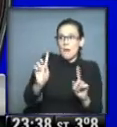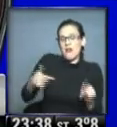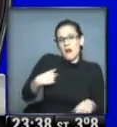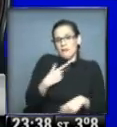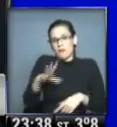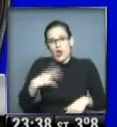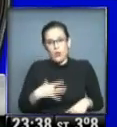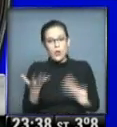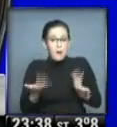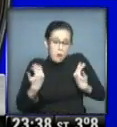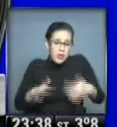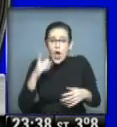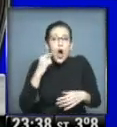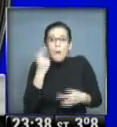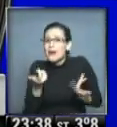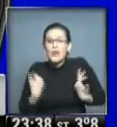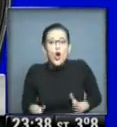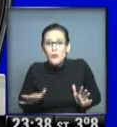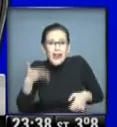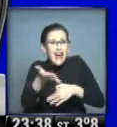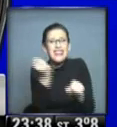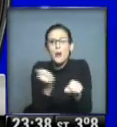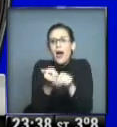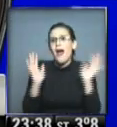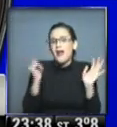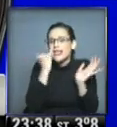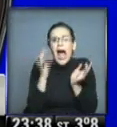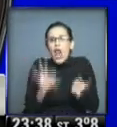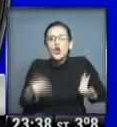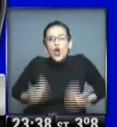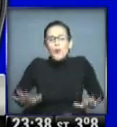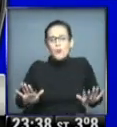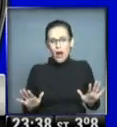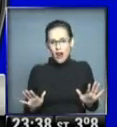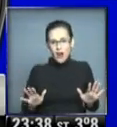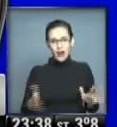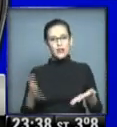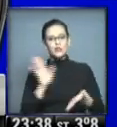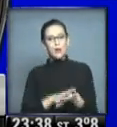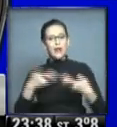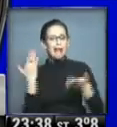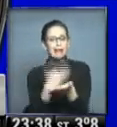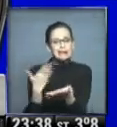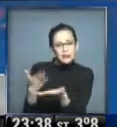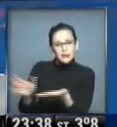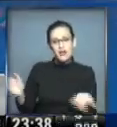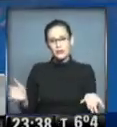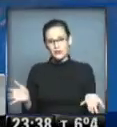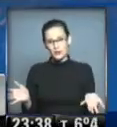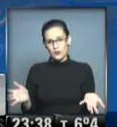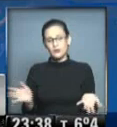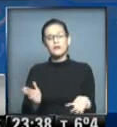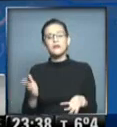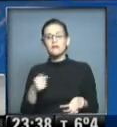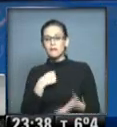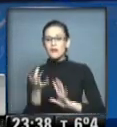trabajar. Entonces, como que ahí todo ya es un valor social más, la estigmatización, el racismo, la indiferencia. Y bueno, mi